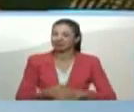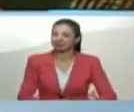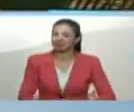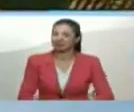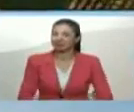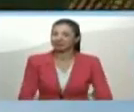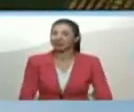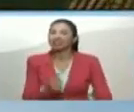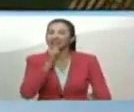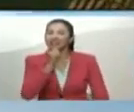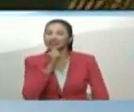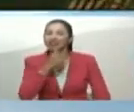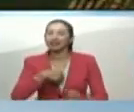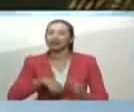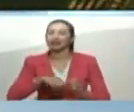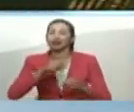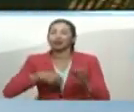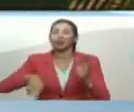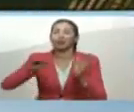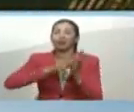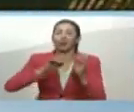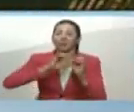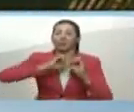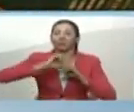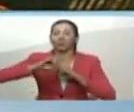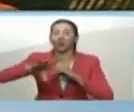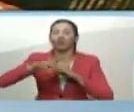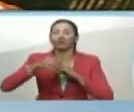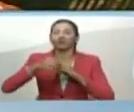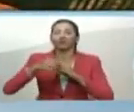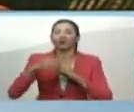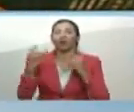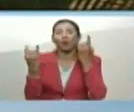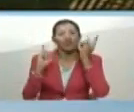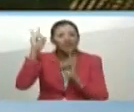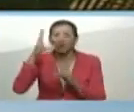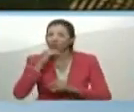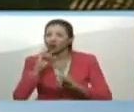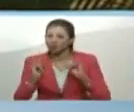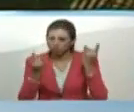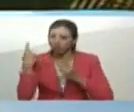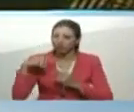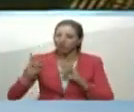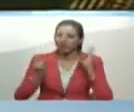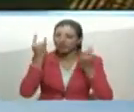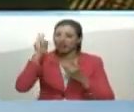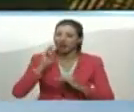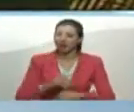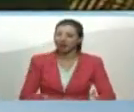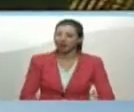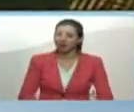No tienen, no hay wifi aquí. ¿Y cómo si yo estoy metido aquí, yo tengo wifi?